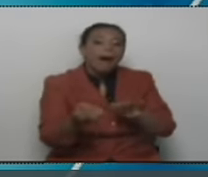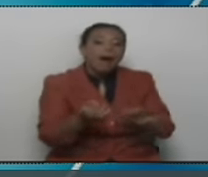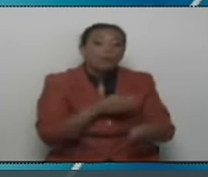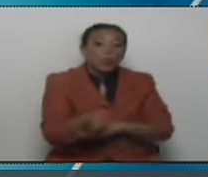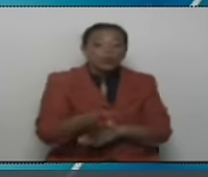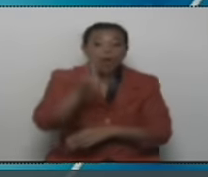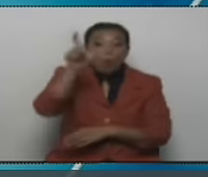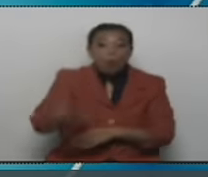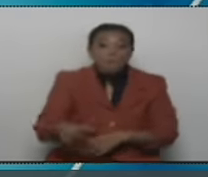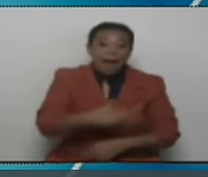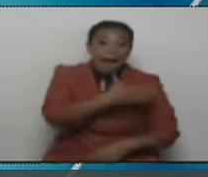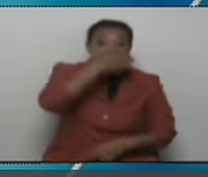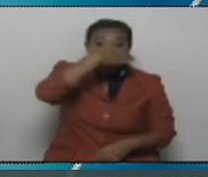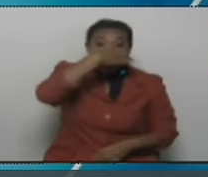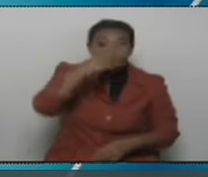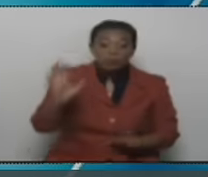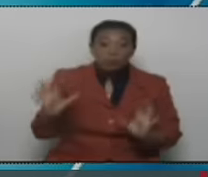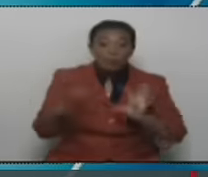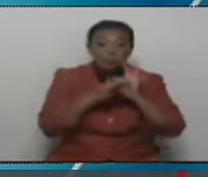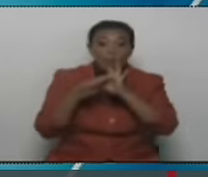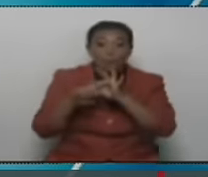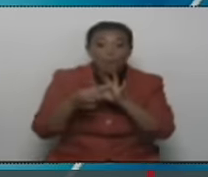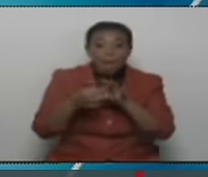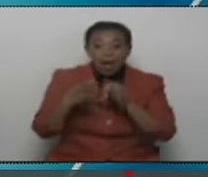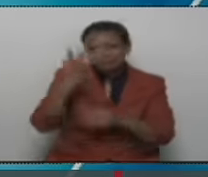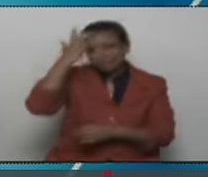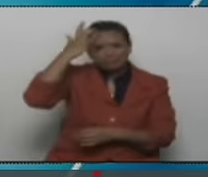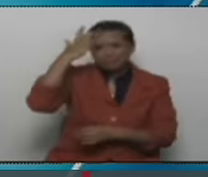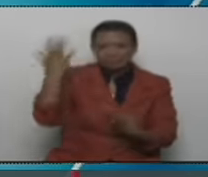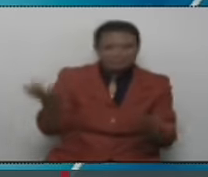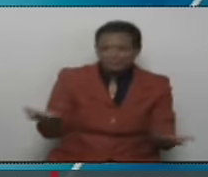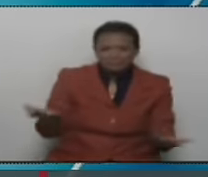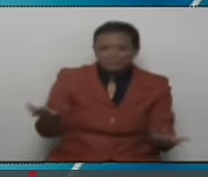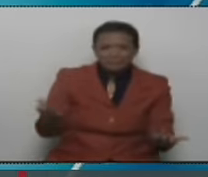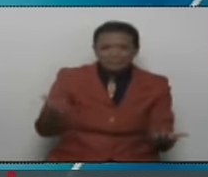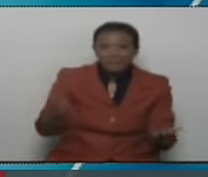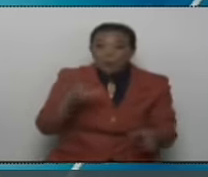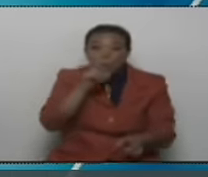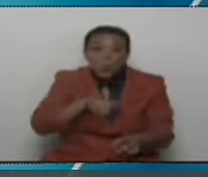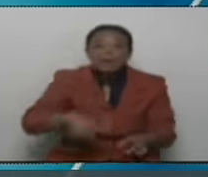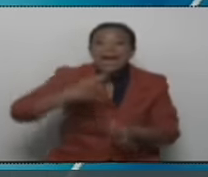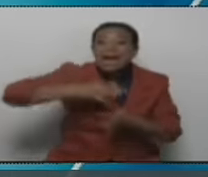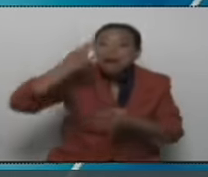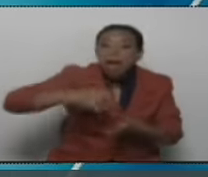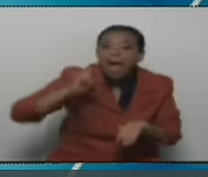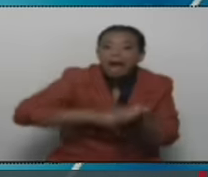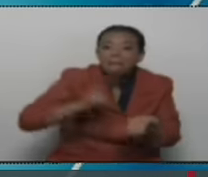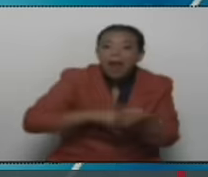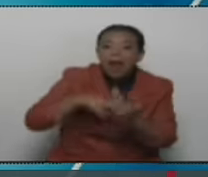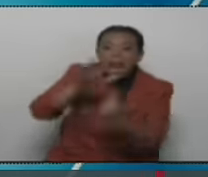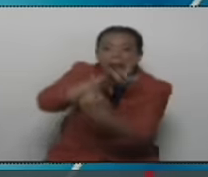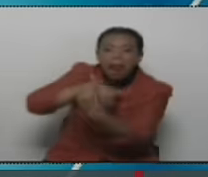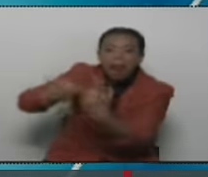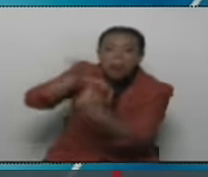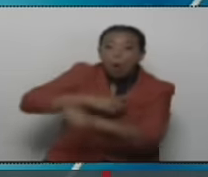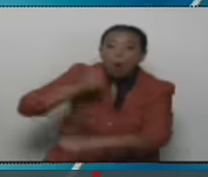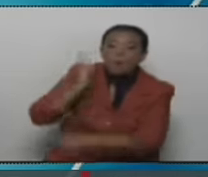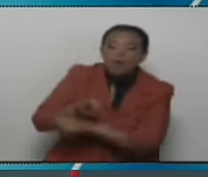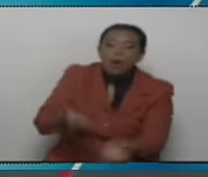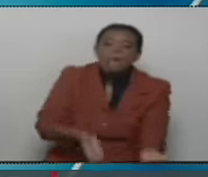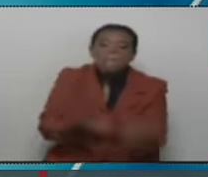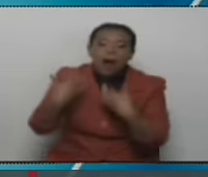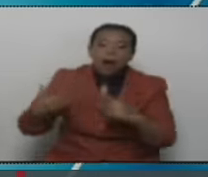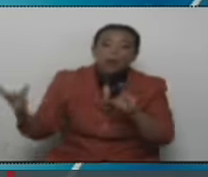niño guerrero terrorista formaba parte de una fachada para taparle realmente, chantajearlo, obligarlo